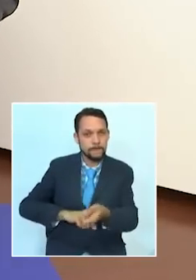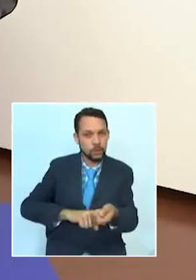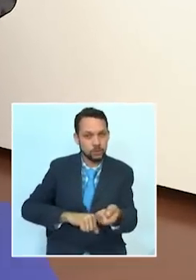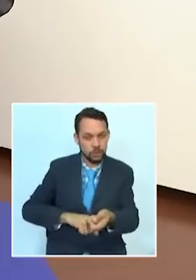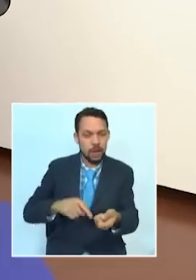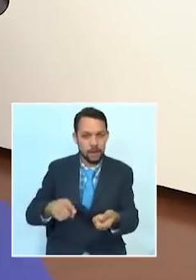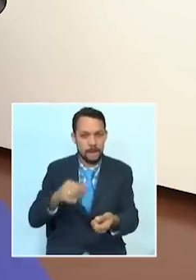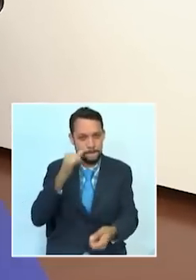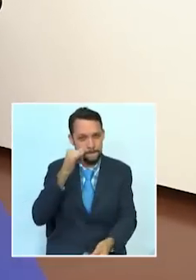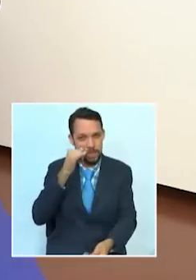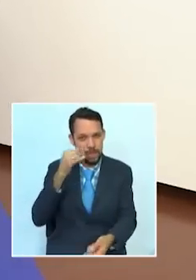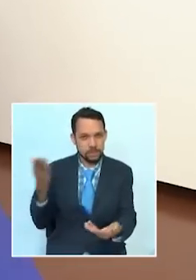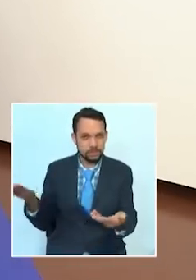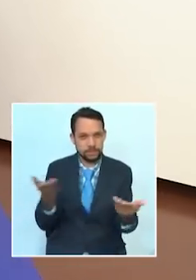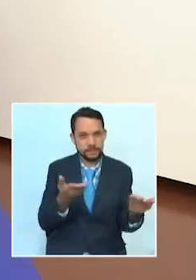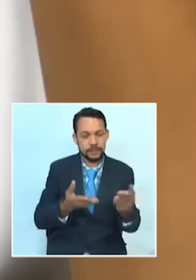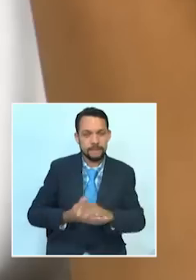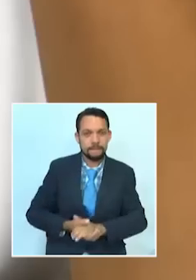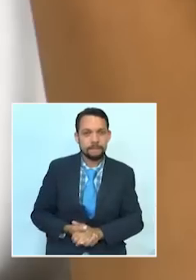esta